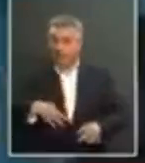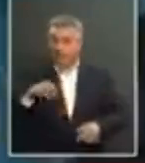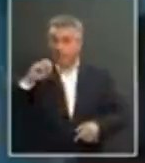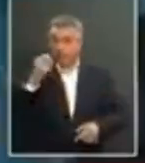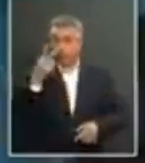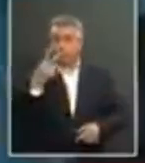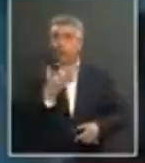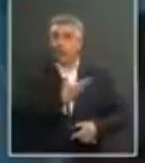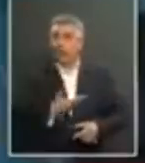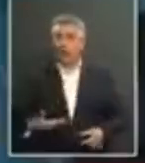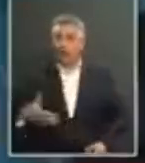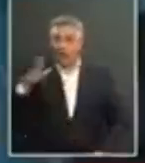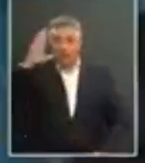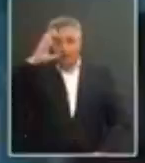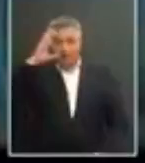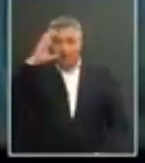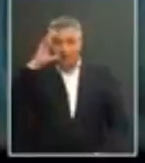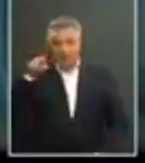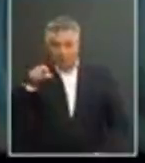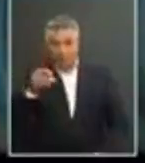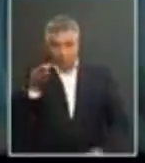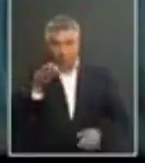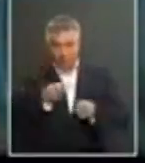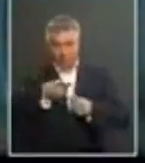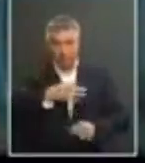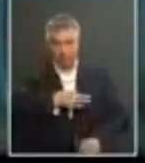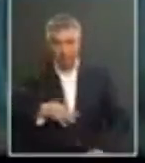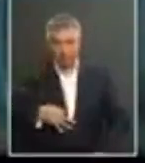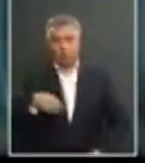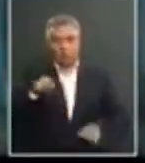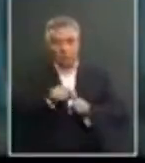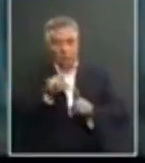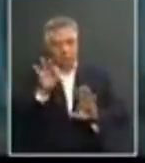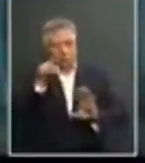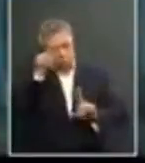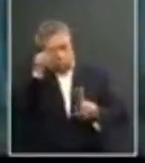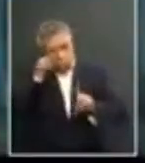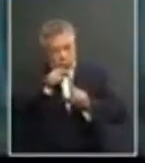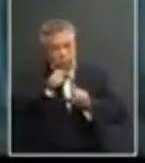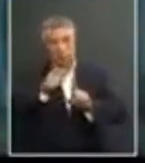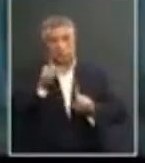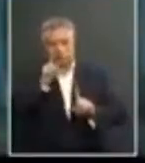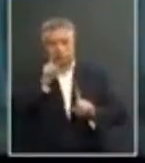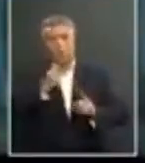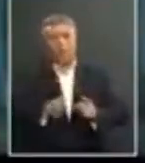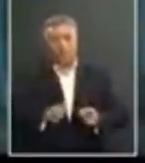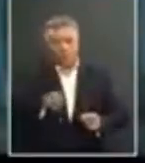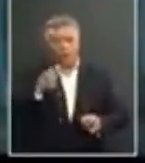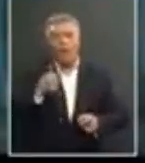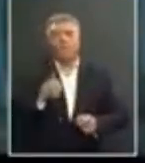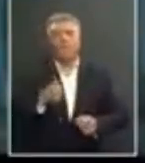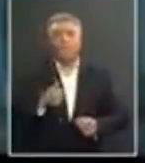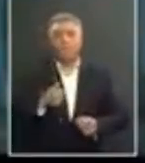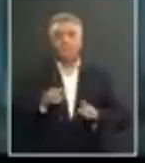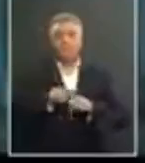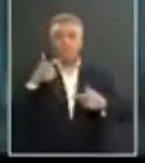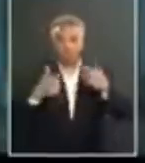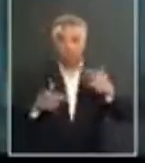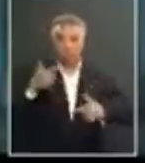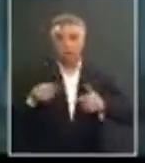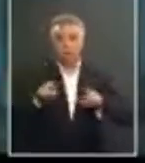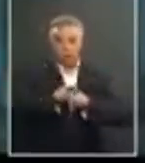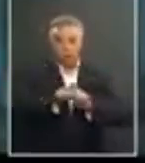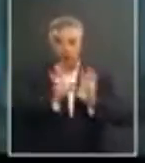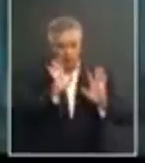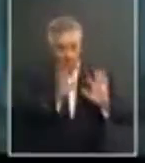Bachelet, se da en la medida en que hay unidad de propósito, voluntad política y coherencia en lo que se quiere lograr